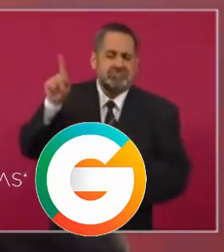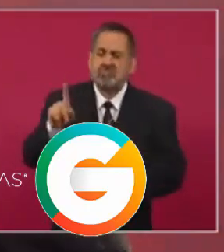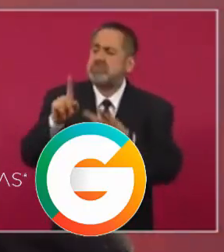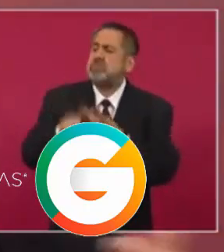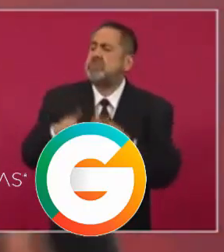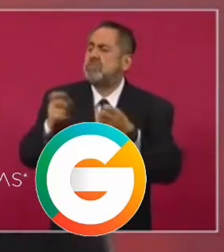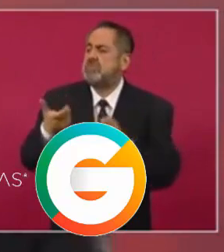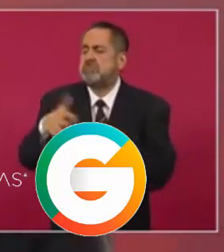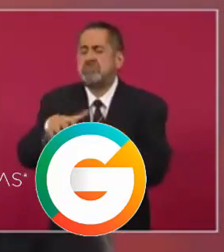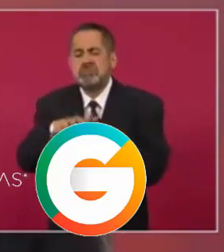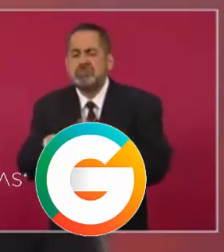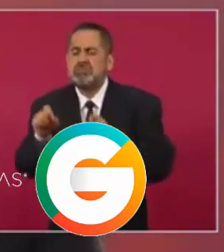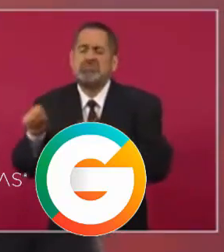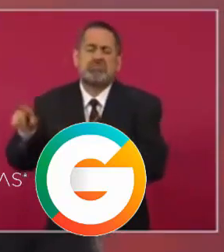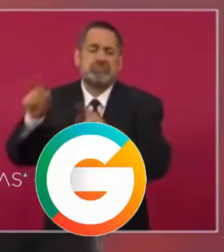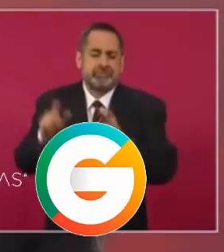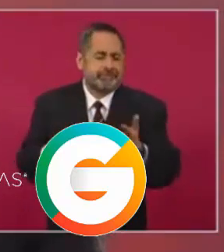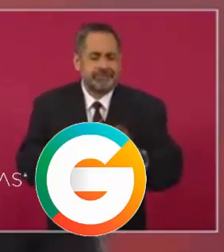la austeridad?